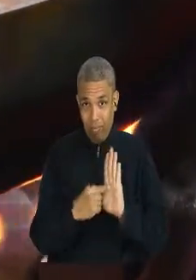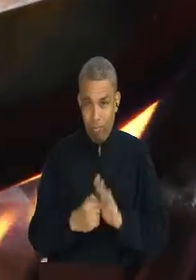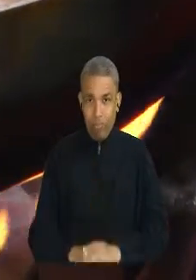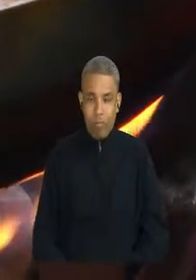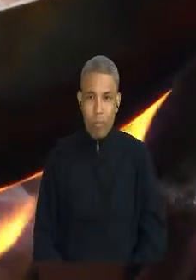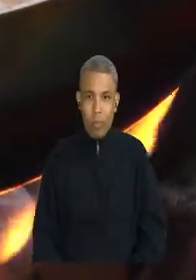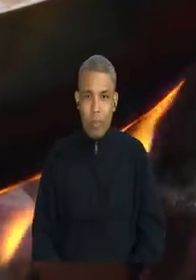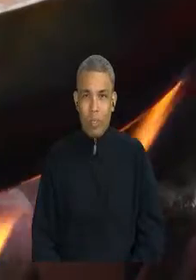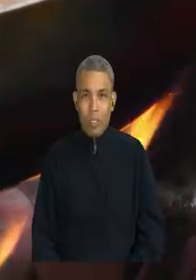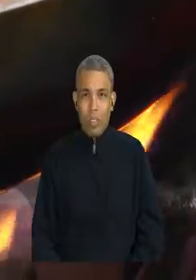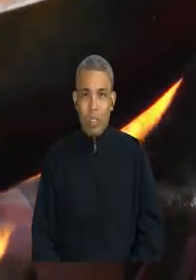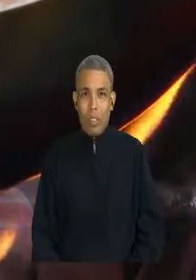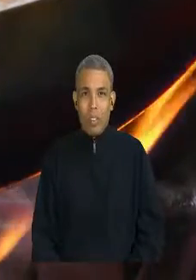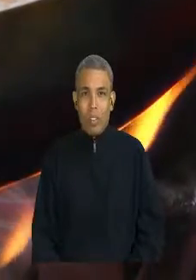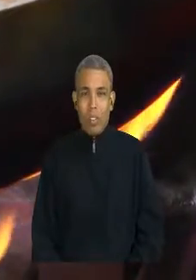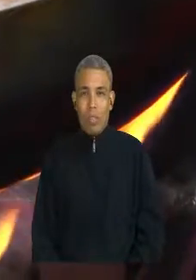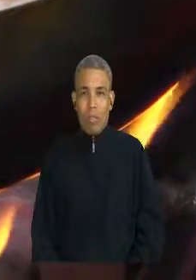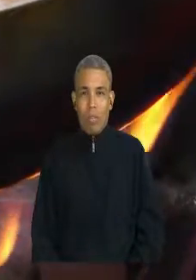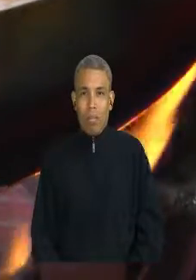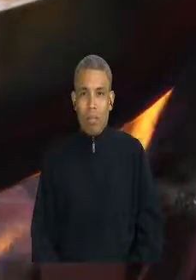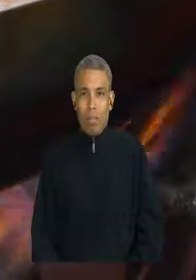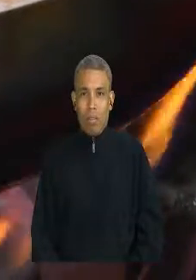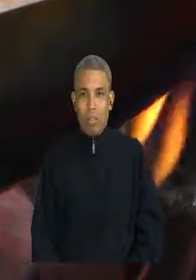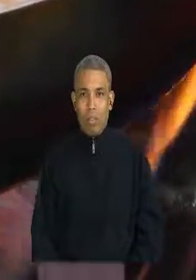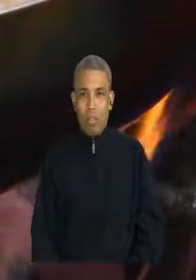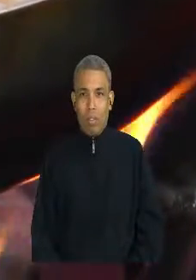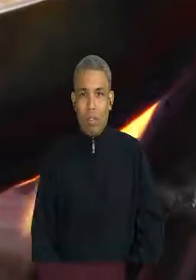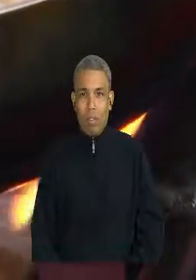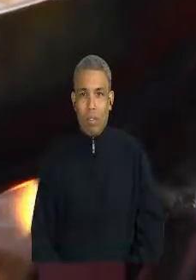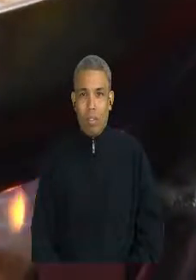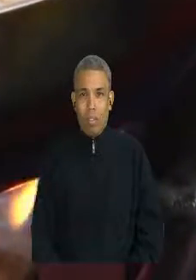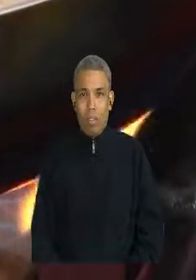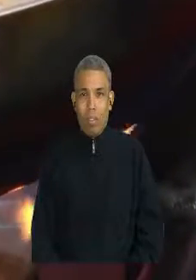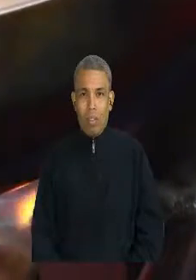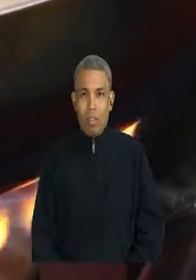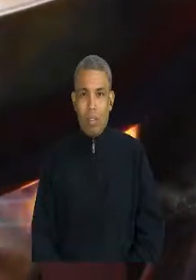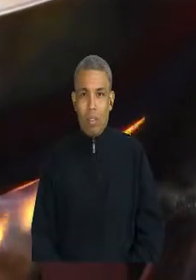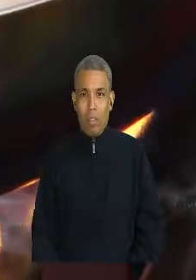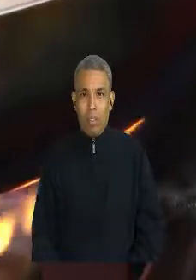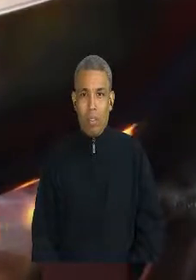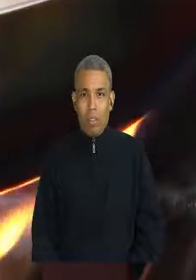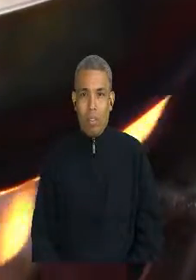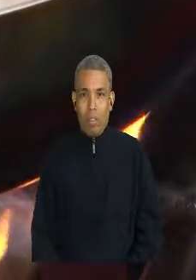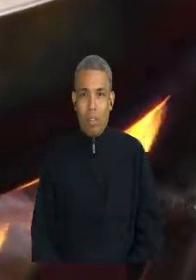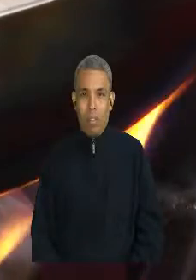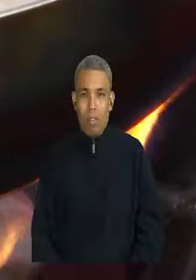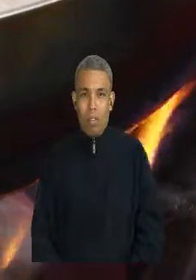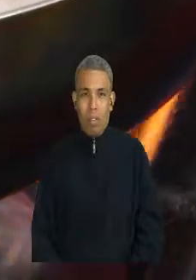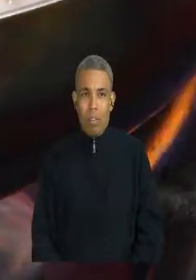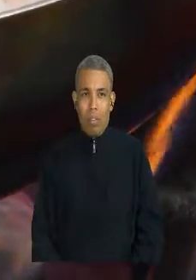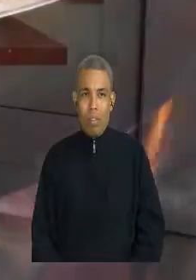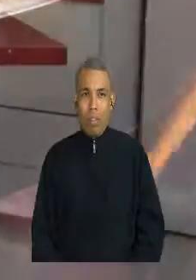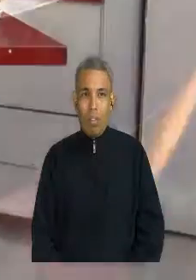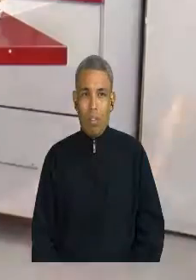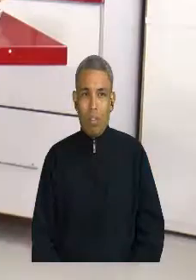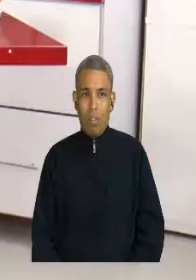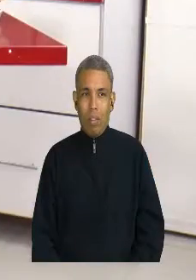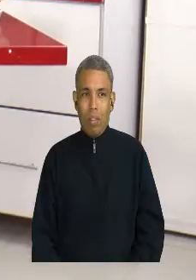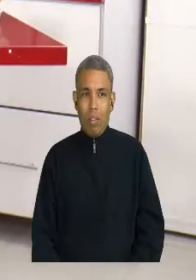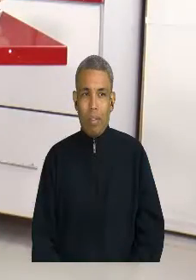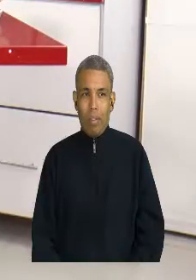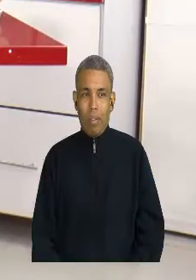si quiere, vamos a ir agregándole esto a nuestra salsa, por favor. Okay. Colocamos por acá y... Permíteme. Enfocamos. Retírame